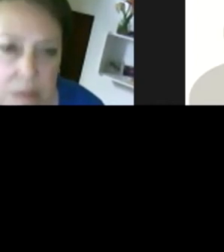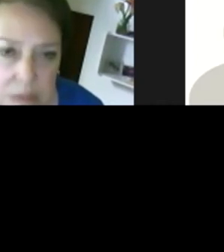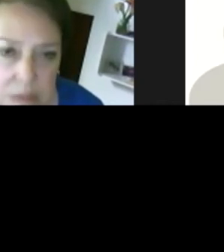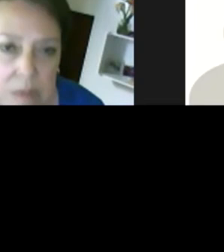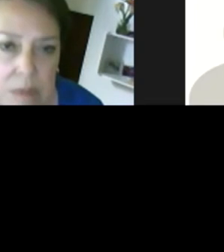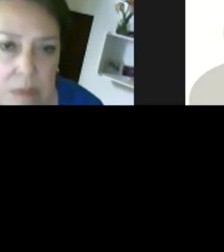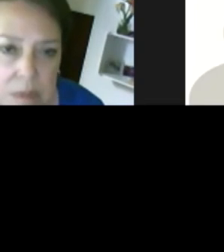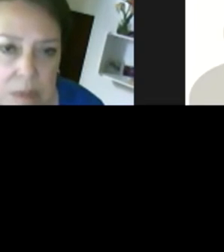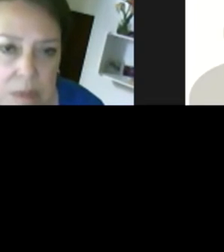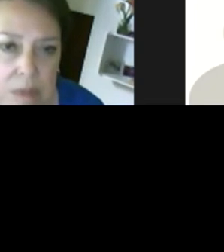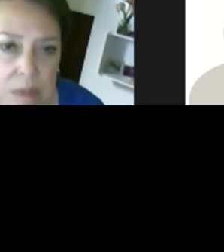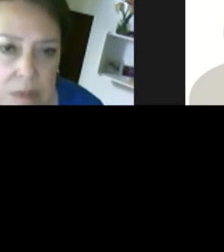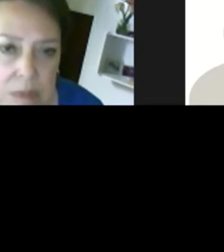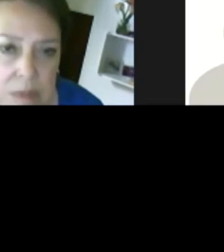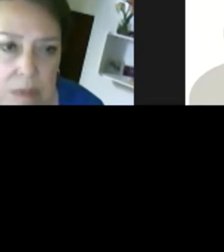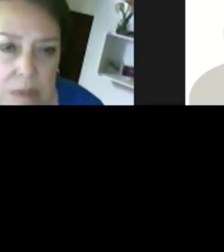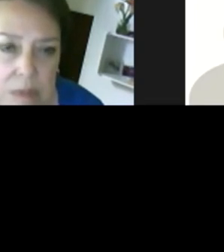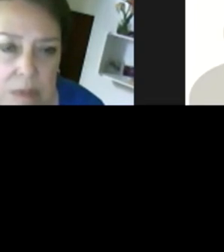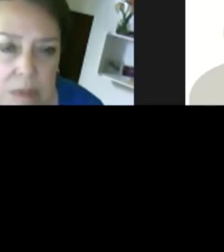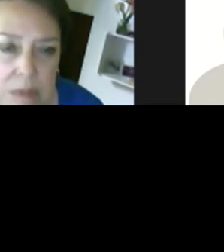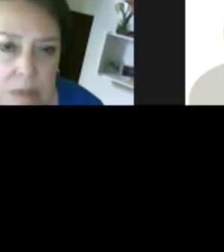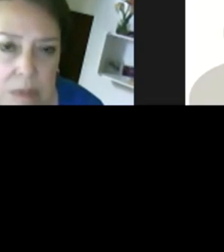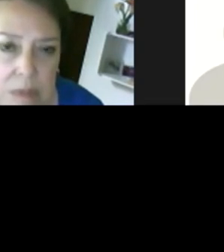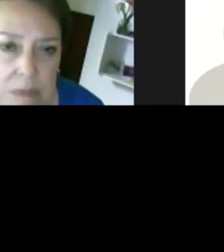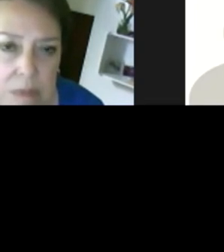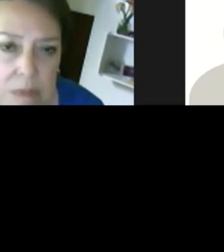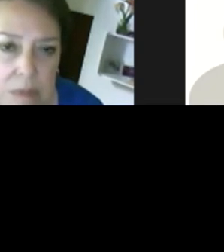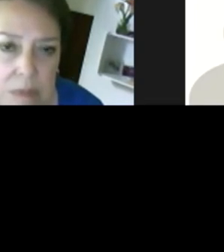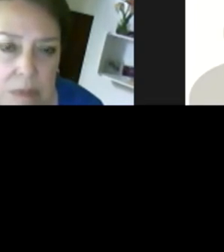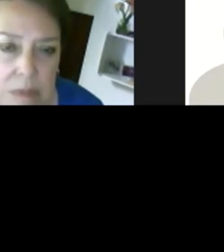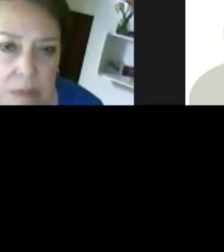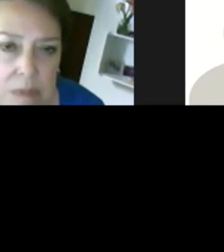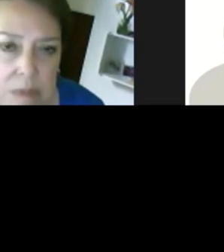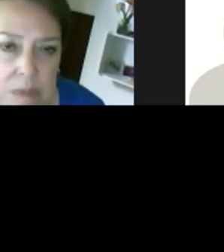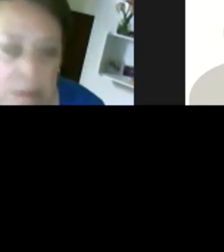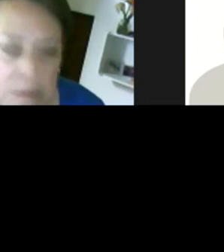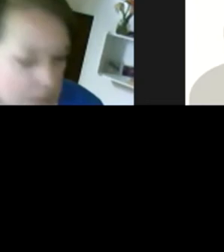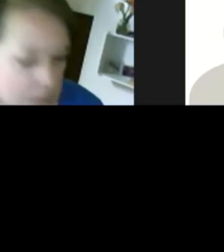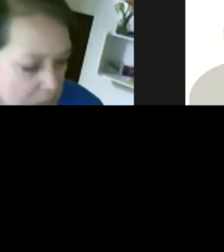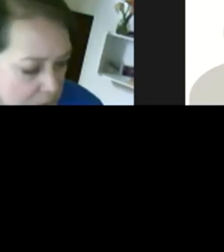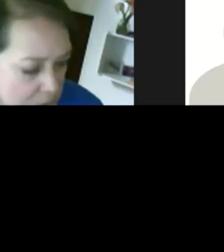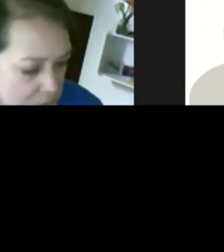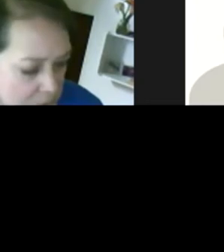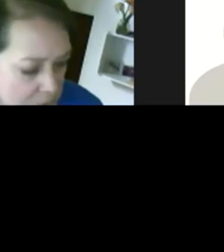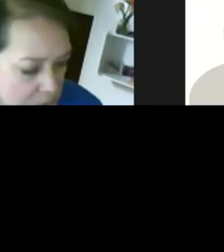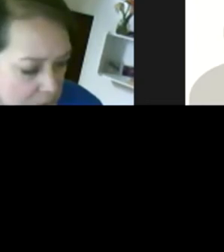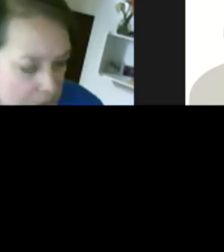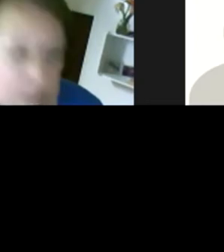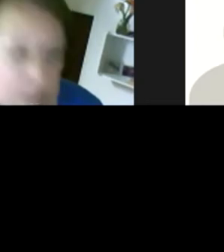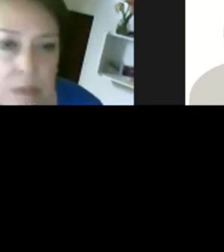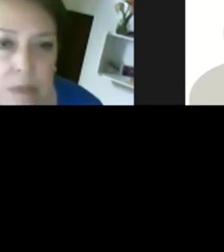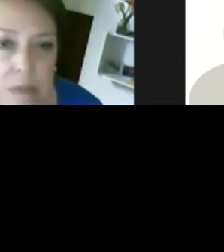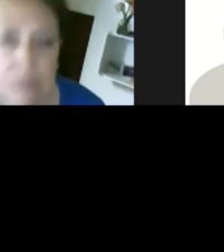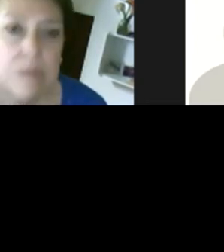y tiene que proyectarse la departamentalización justamente en diálogo con este proceso de ir haciendo